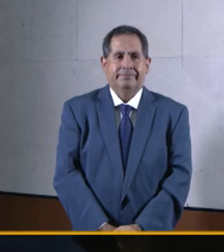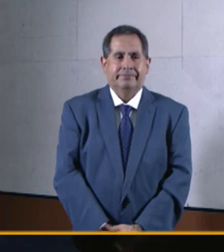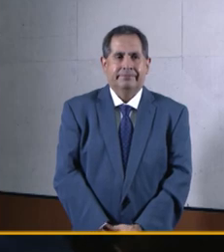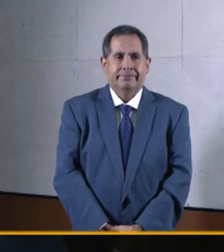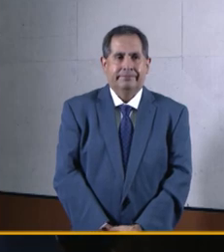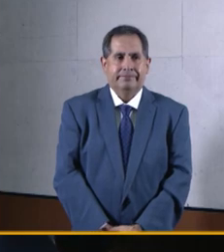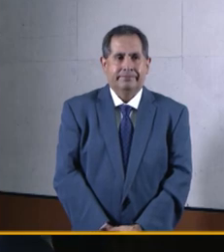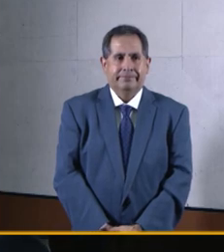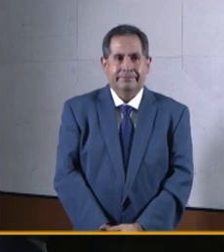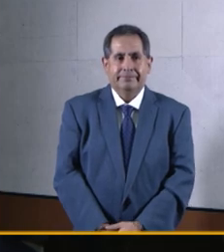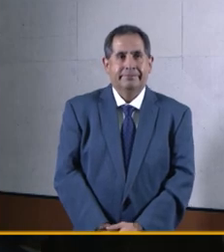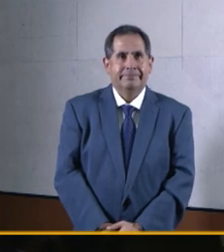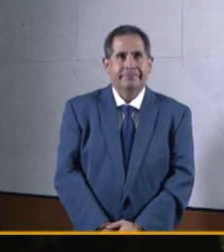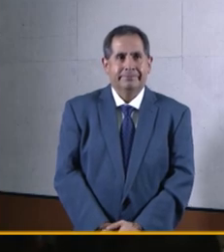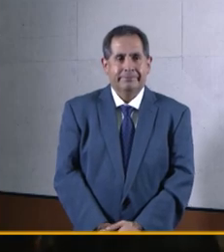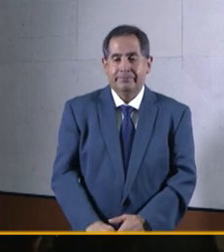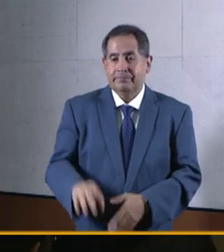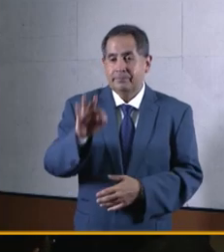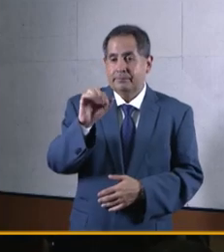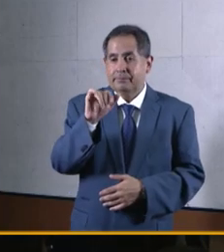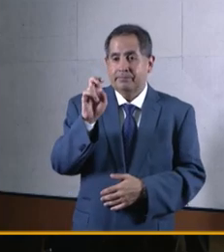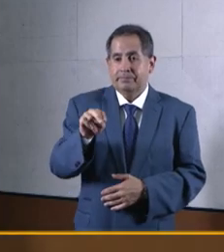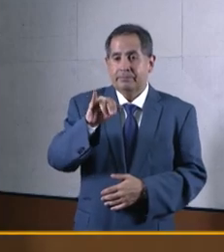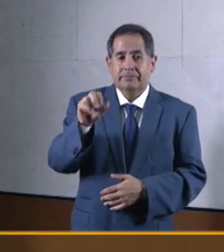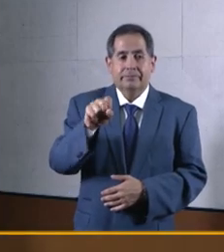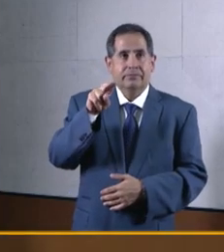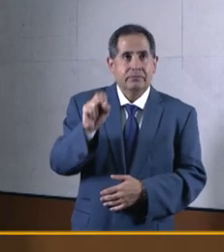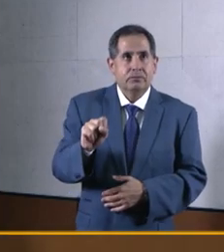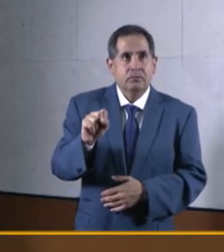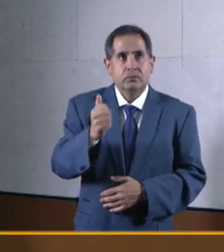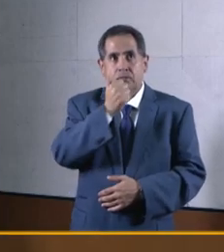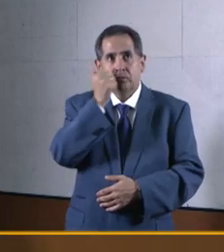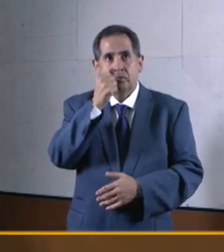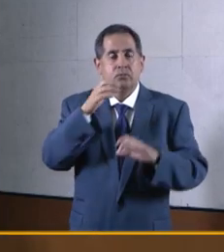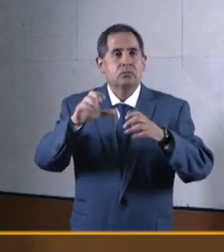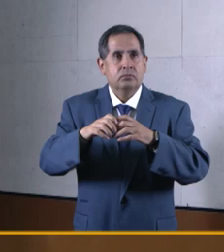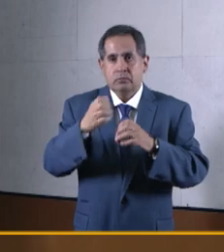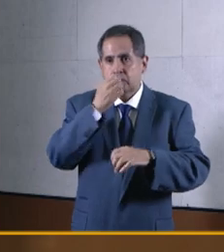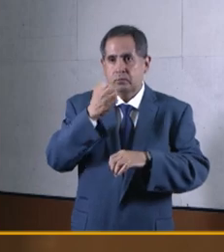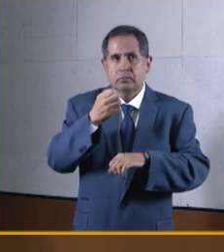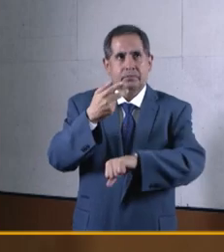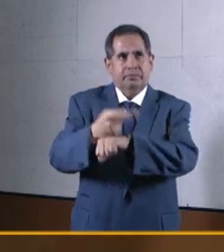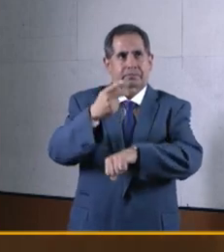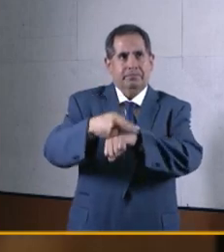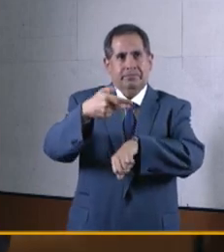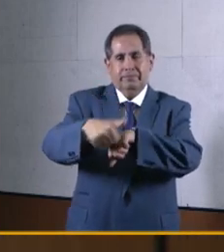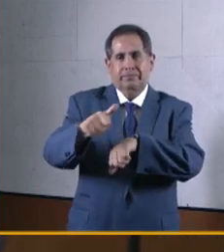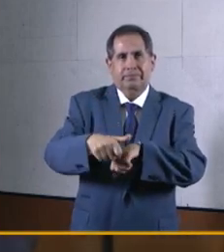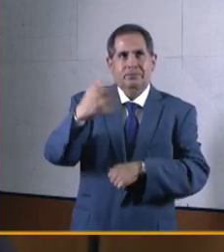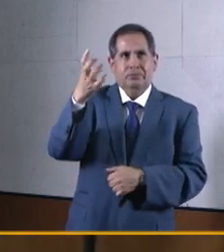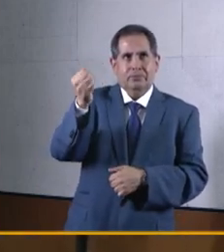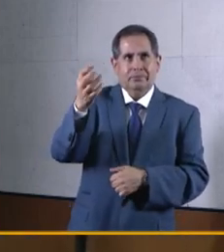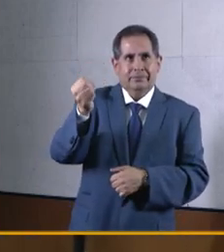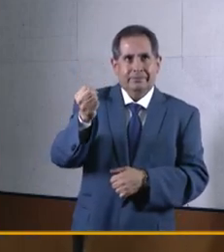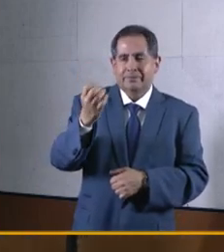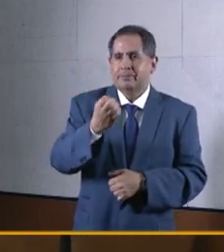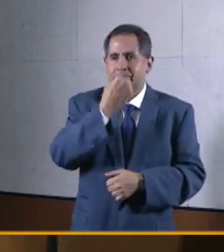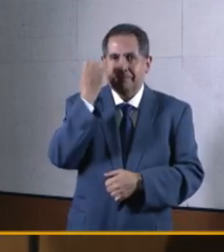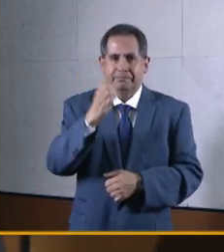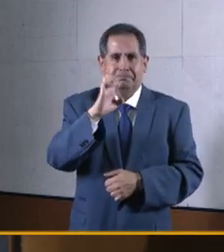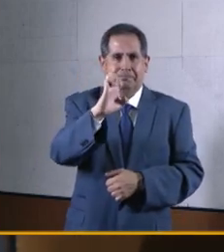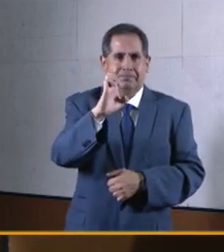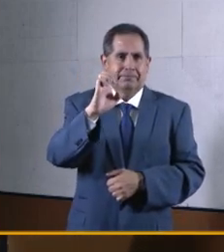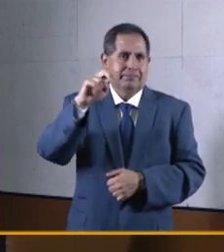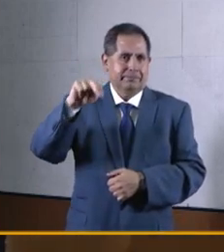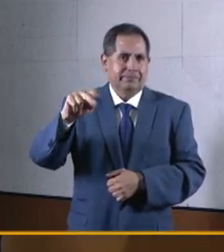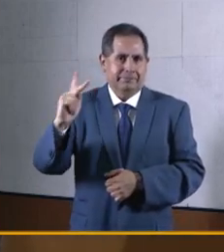erick fabián de jesús hernández alumno del plantel número 9 pedro de alba de la escuela nacional